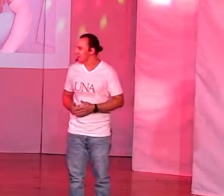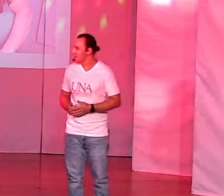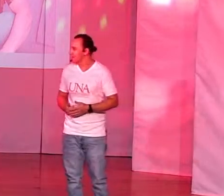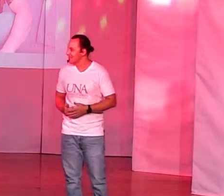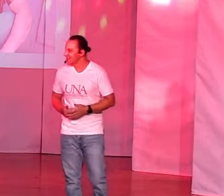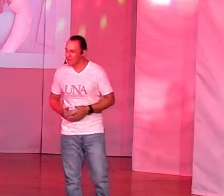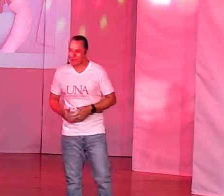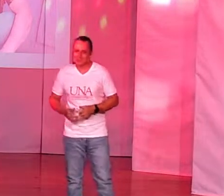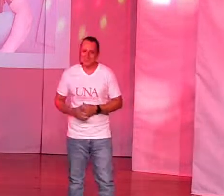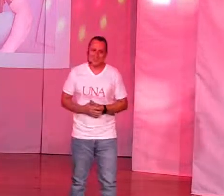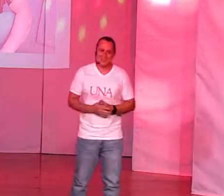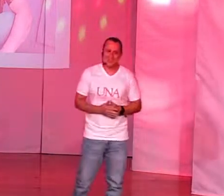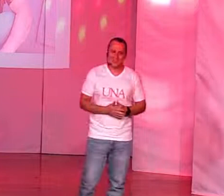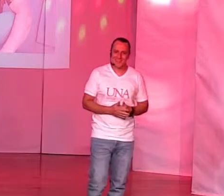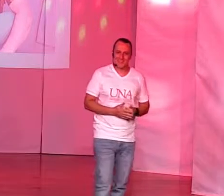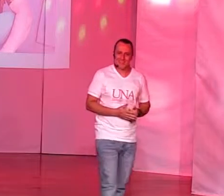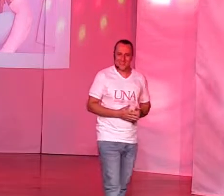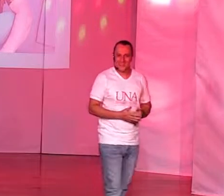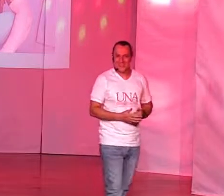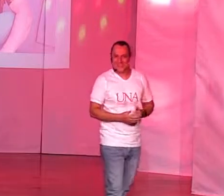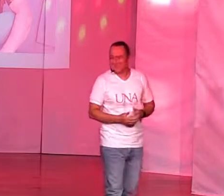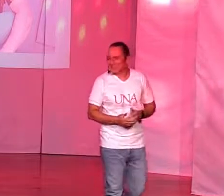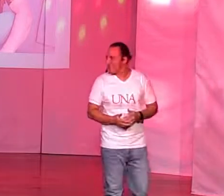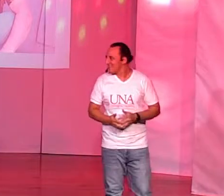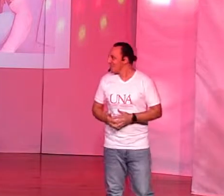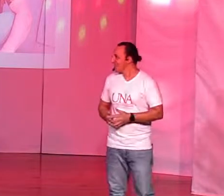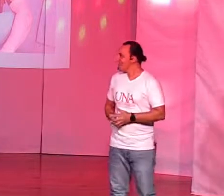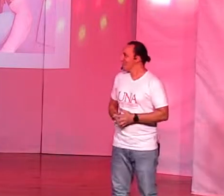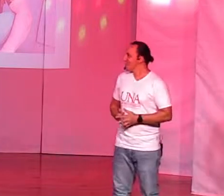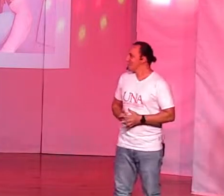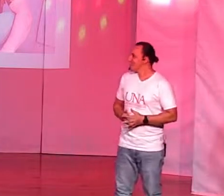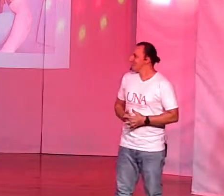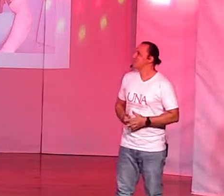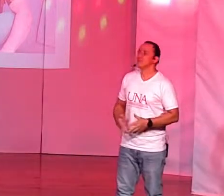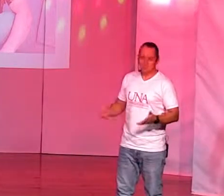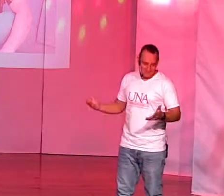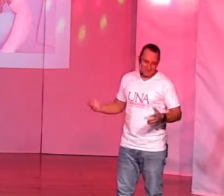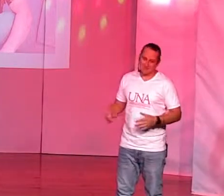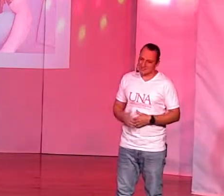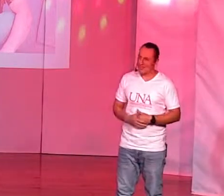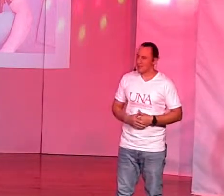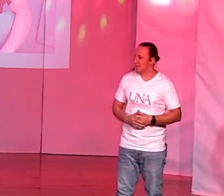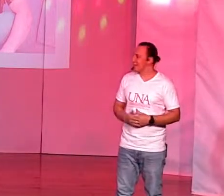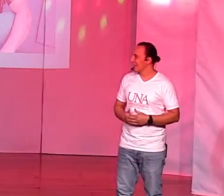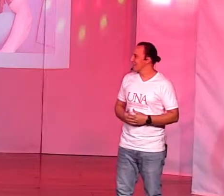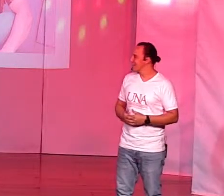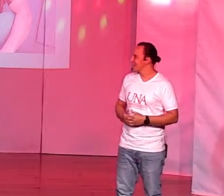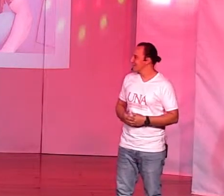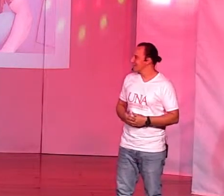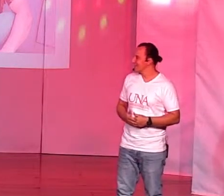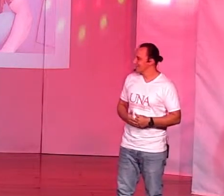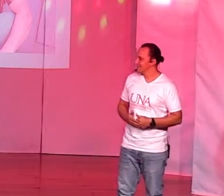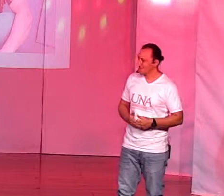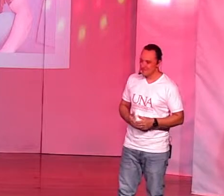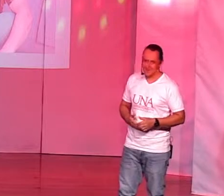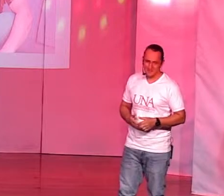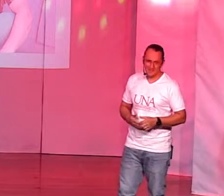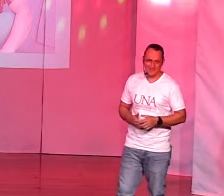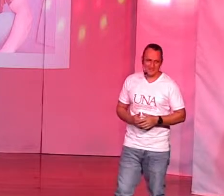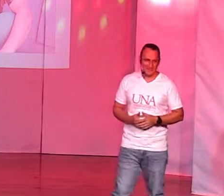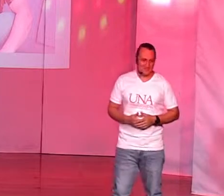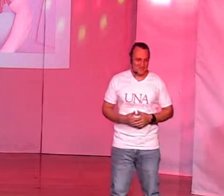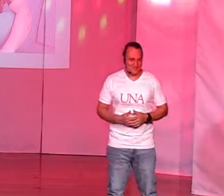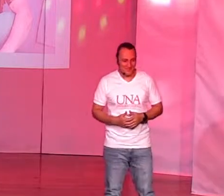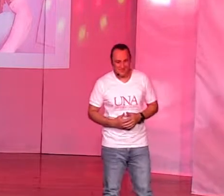21, claro que qué sí, lindo. Bienvenidos. Haciéndolo diferente este año, ¿verdad? Bueno, de ahí es parte de. Hemos pasado un